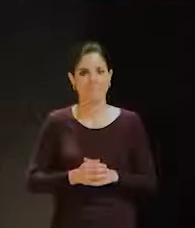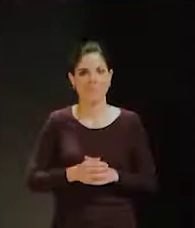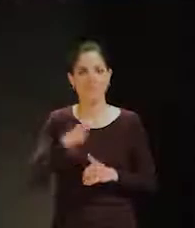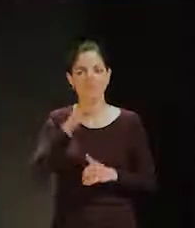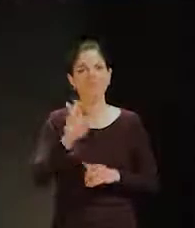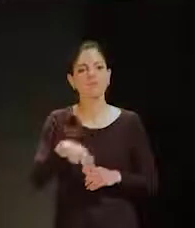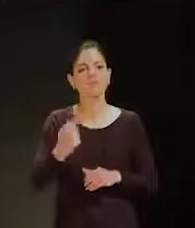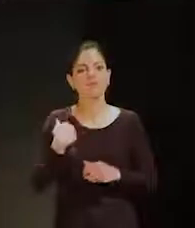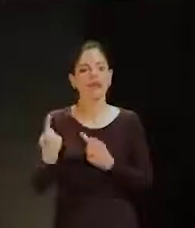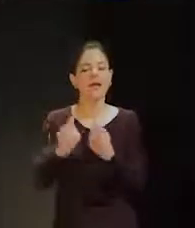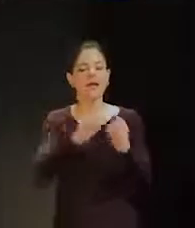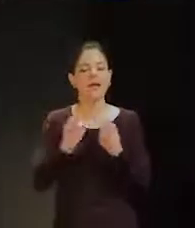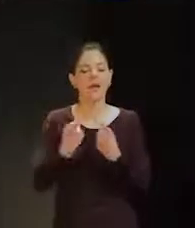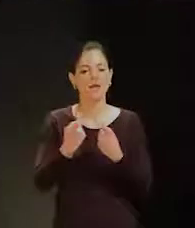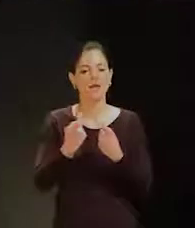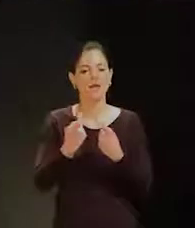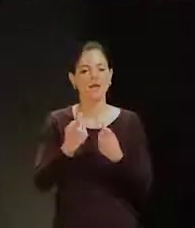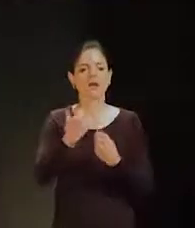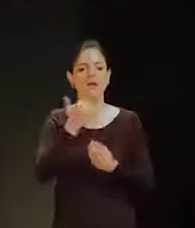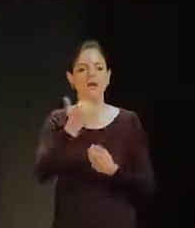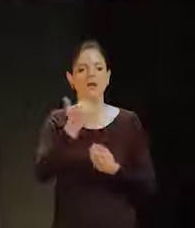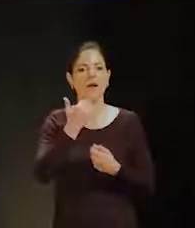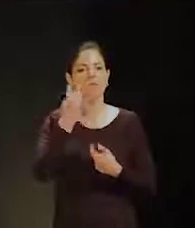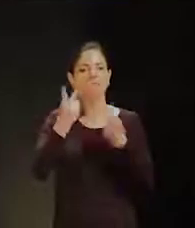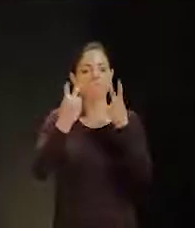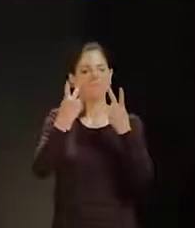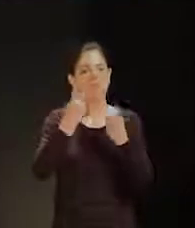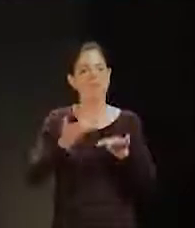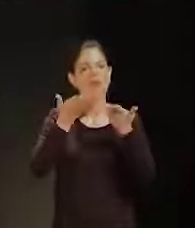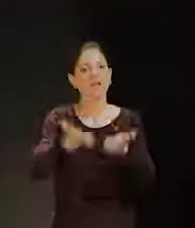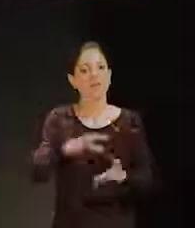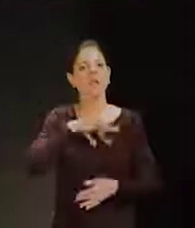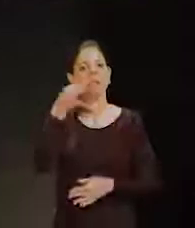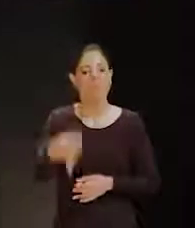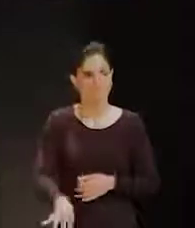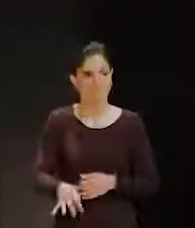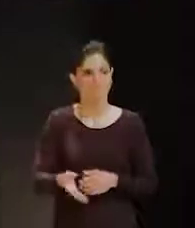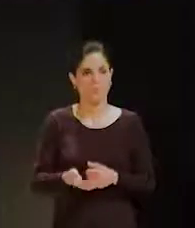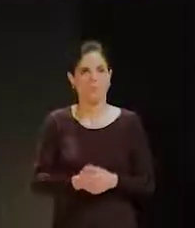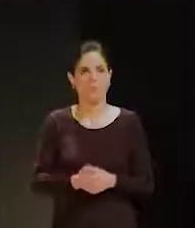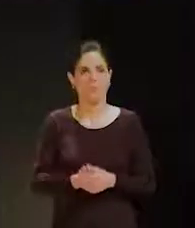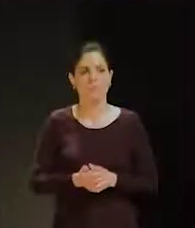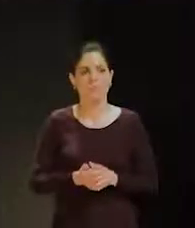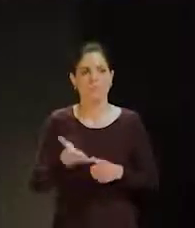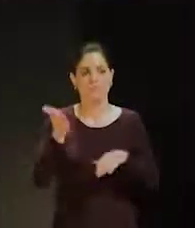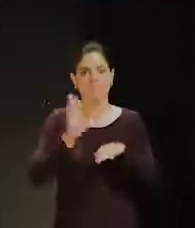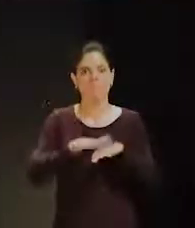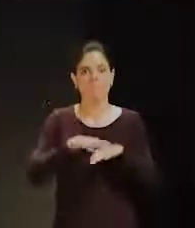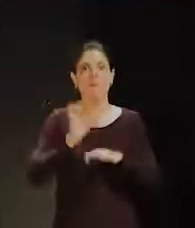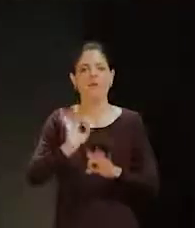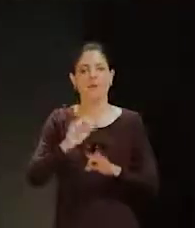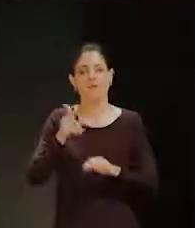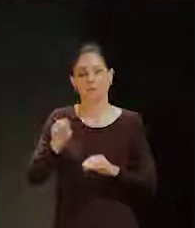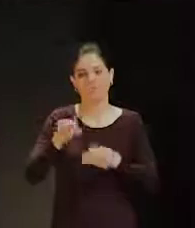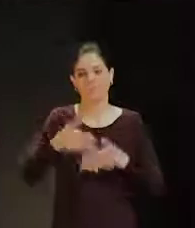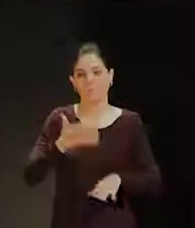necesitaba quitarle a la vieja ese dinero que tenía que darle para comer a sus hijos.